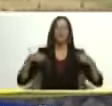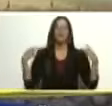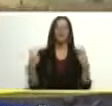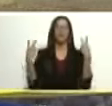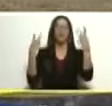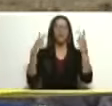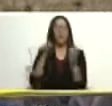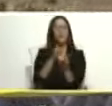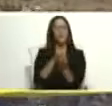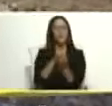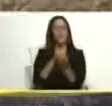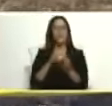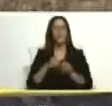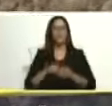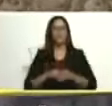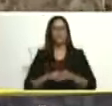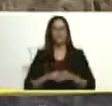Margarita